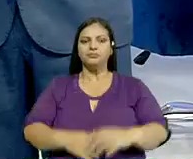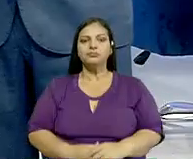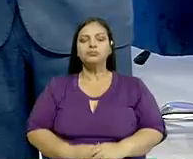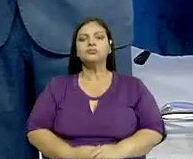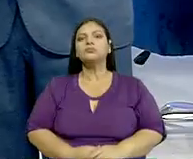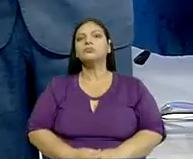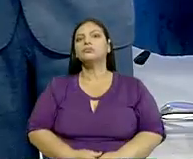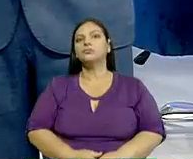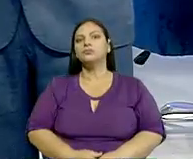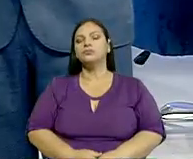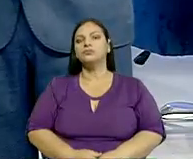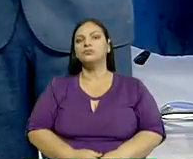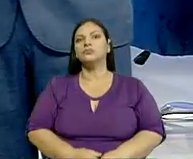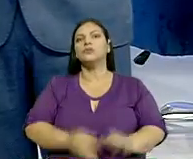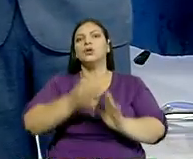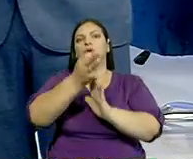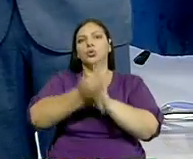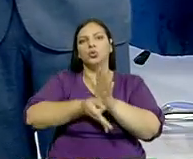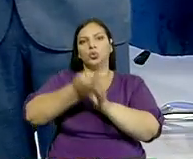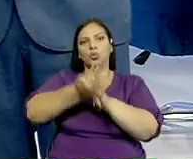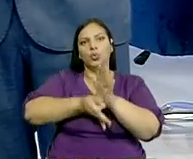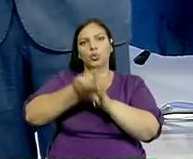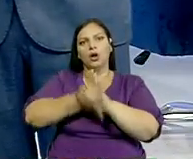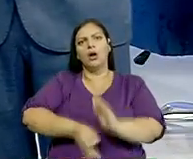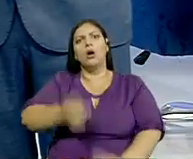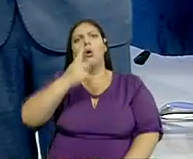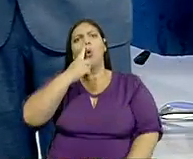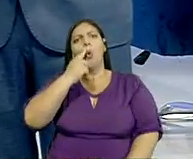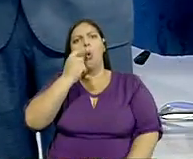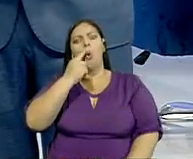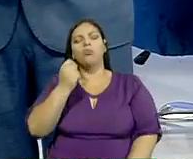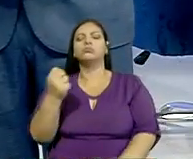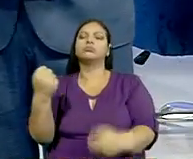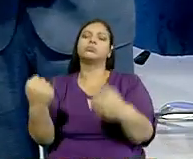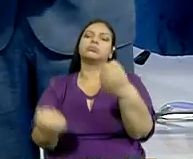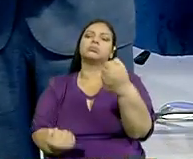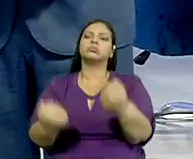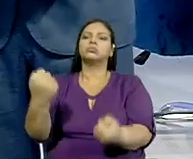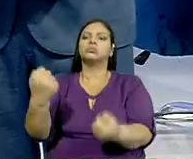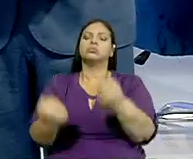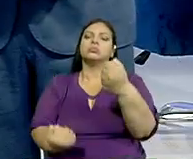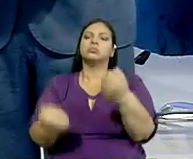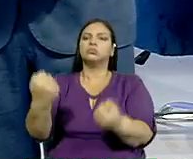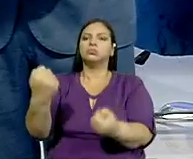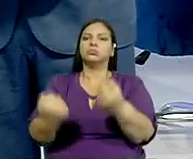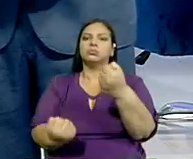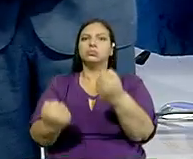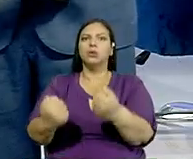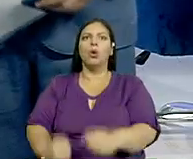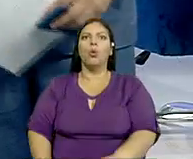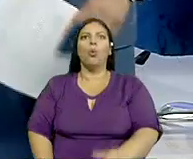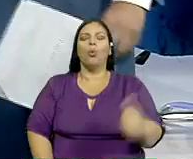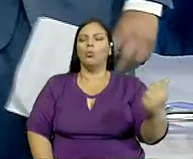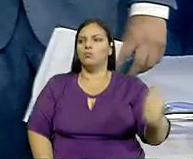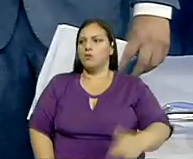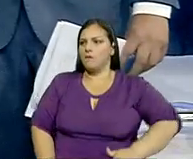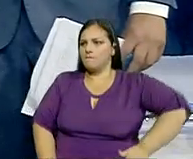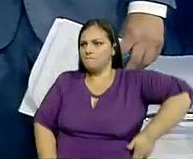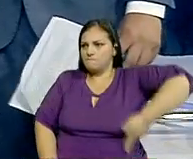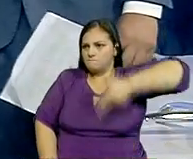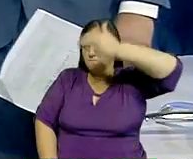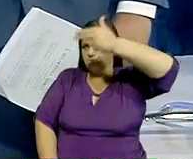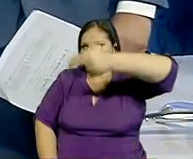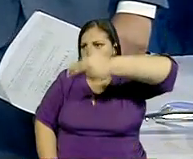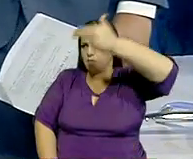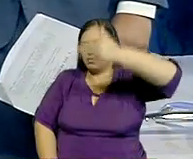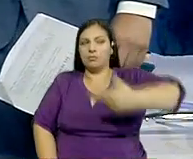Conductor de un vehículo fue asesinado. Un disparo en el cantón Durán, provincia del Guayas. Las autoridades se encuentran investigando las